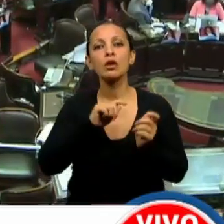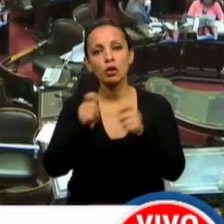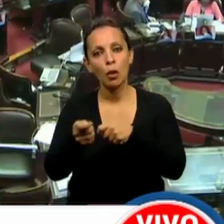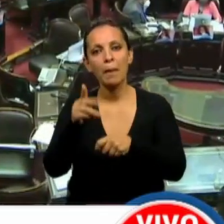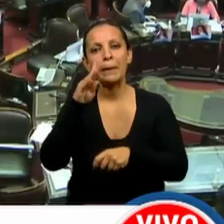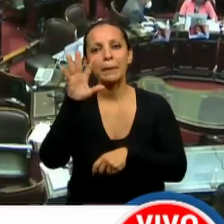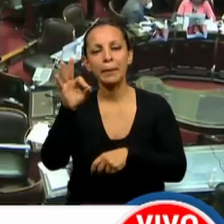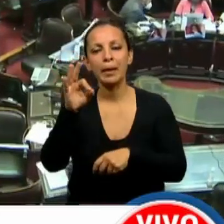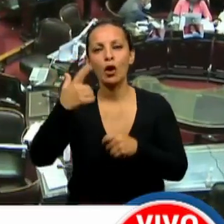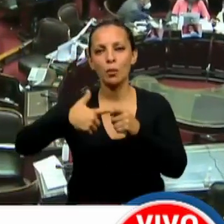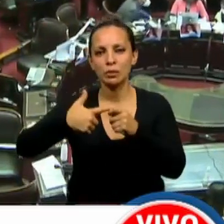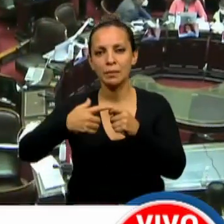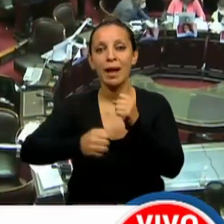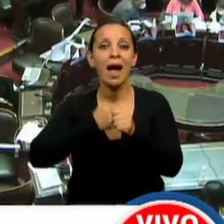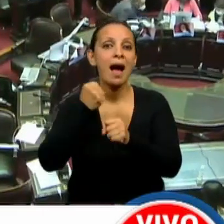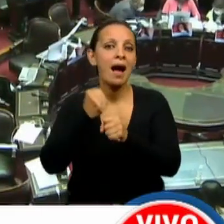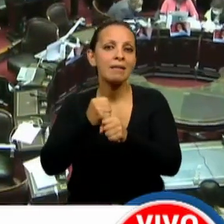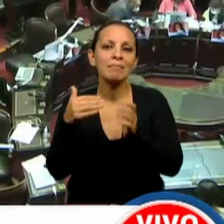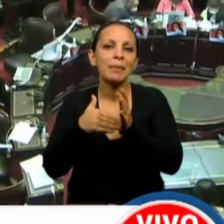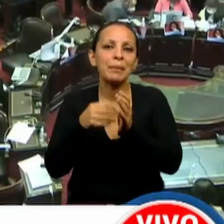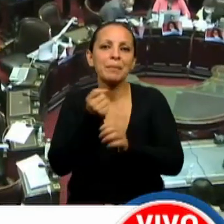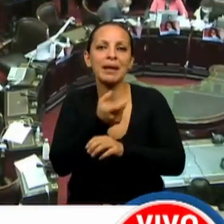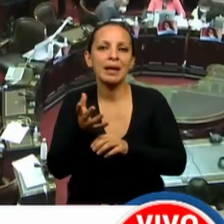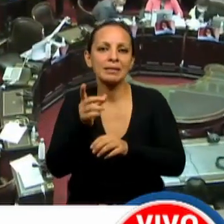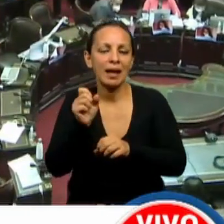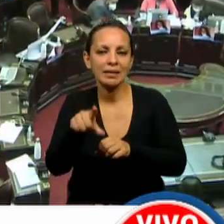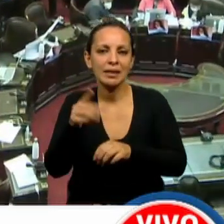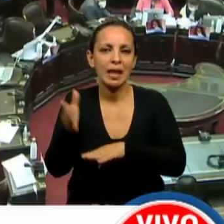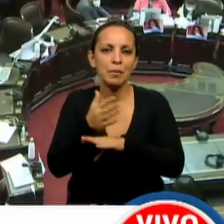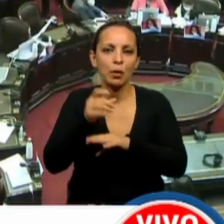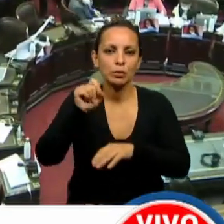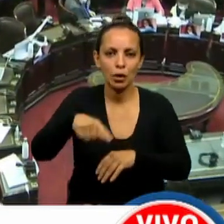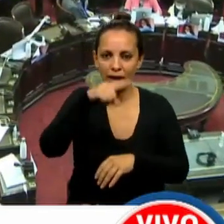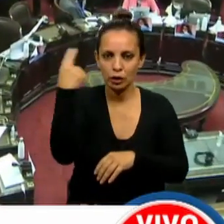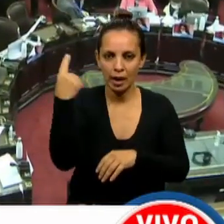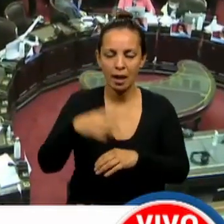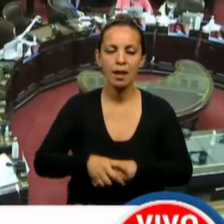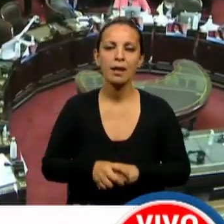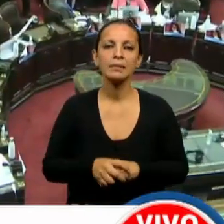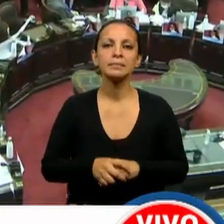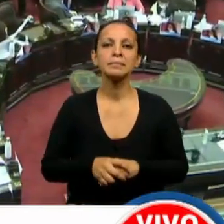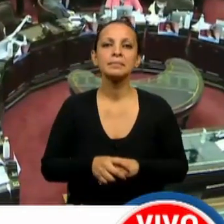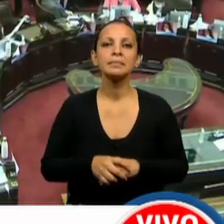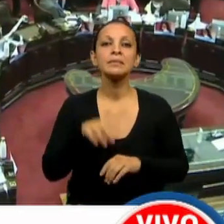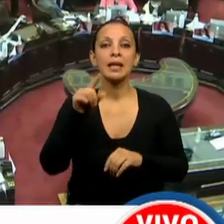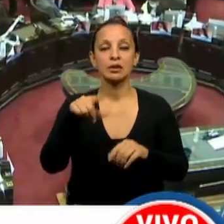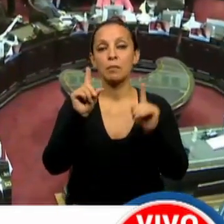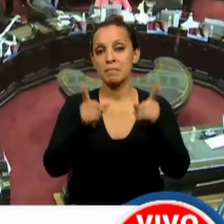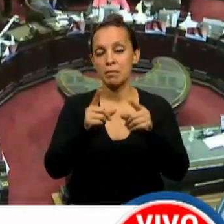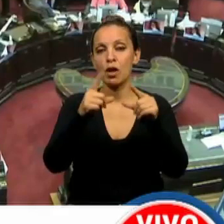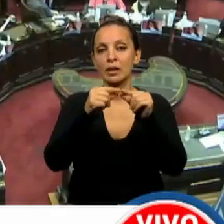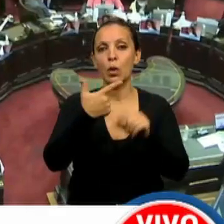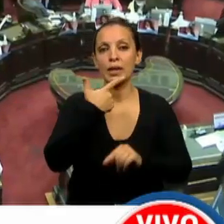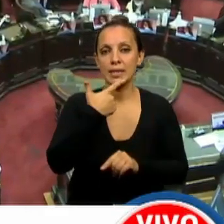biocombustibles hasta donde lo permita la capacidad de producción local. Y esto, en consecuencia, en el artículo